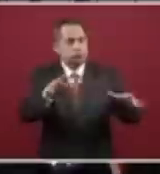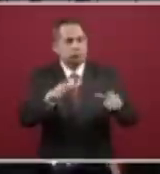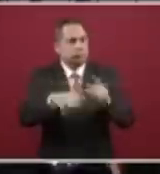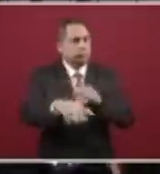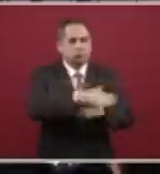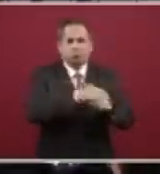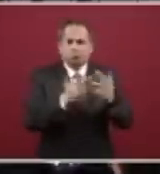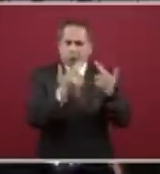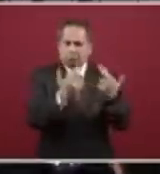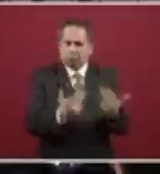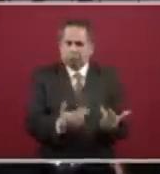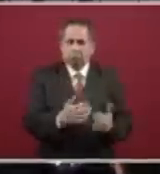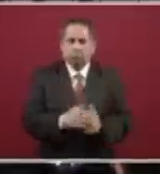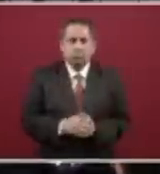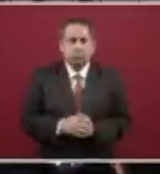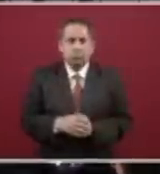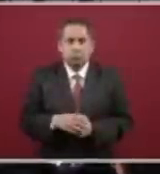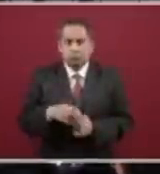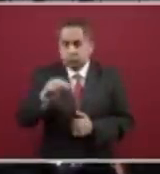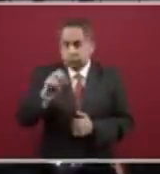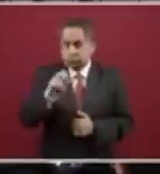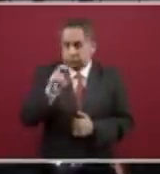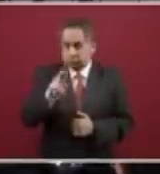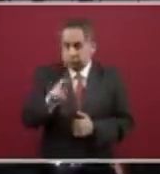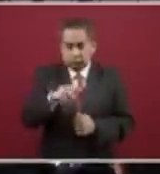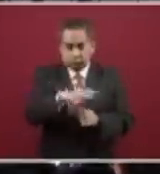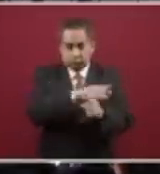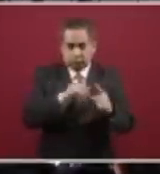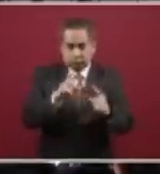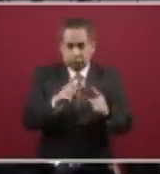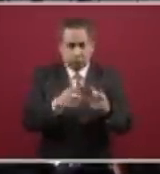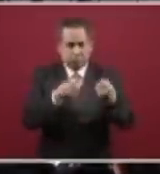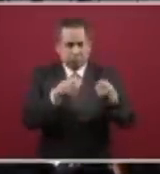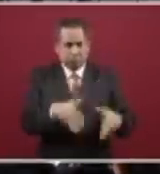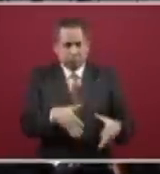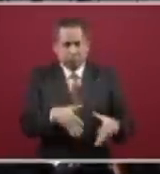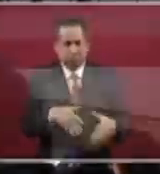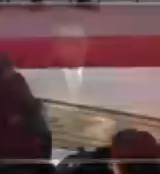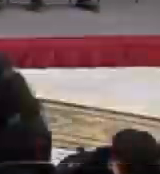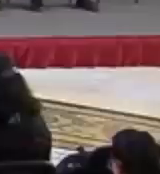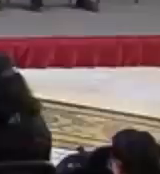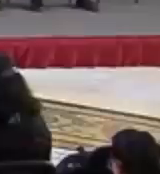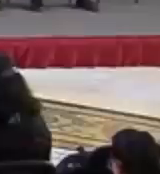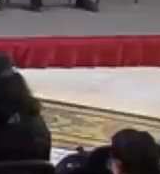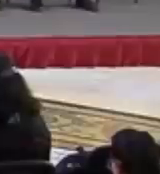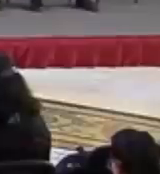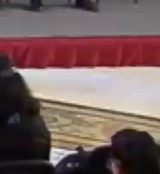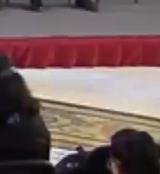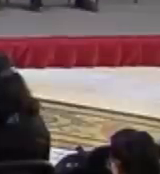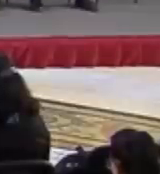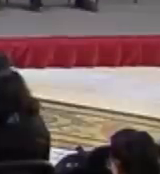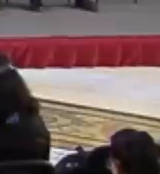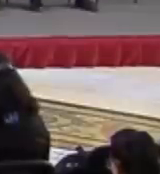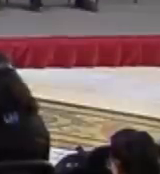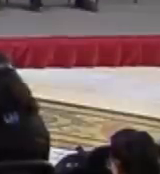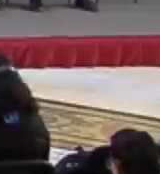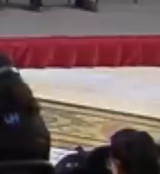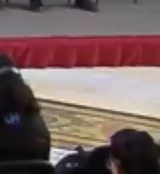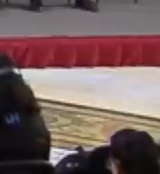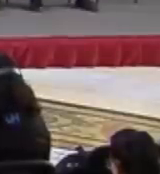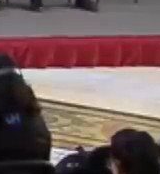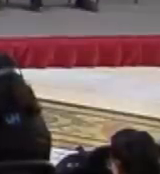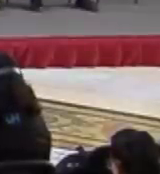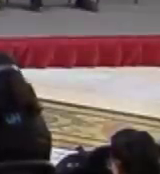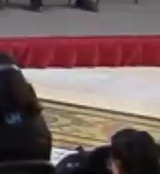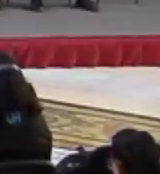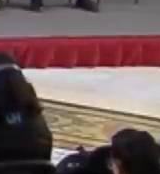el lago nabor carrillo es uno de los principales receptores de aves de aves migratorias del centro del país lo que representaba un